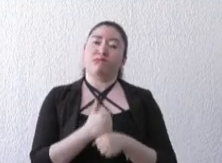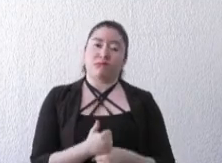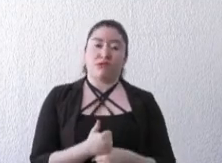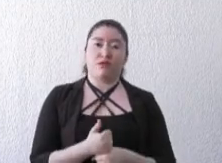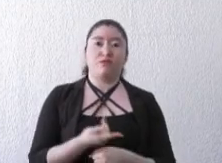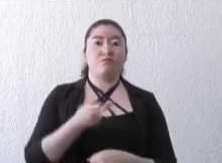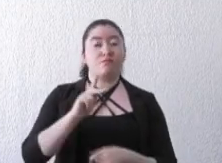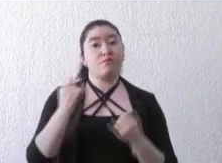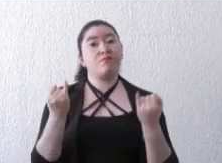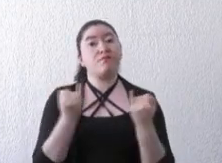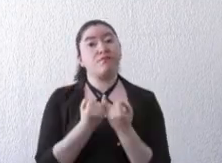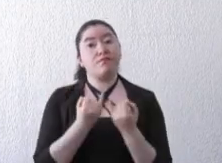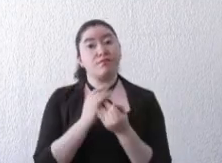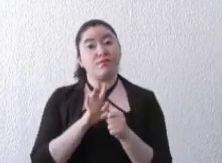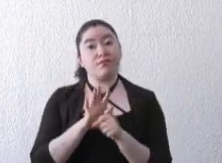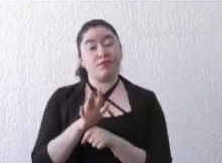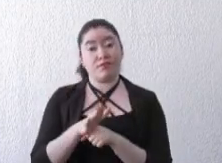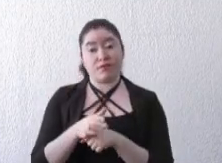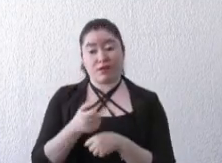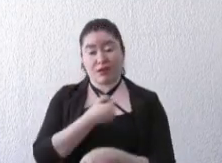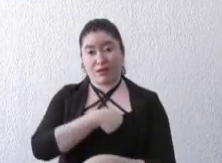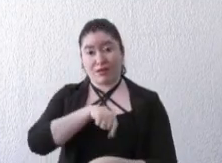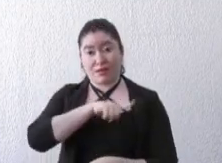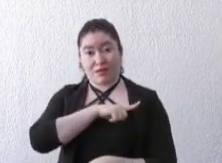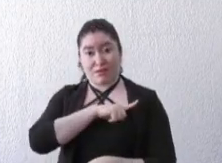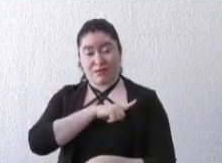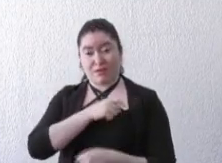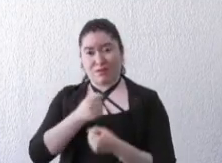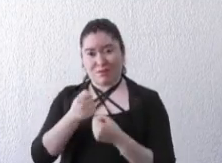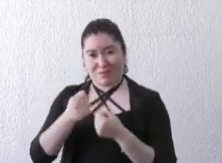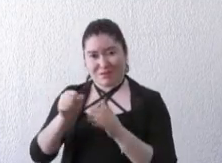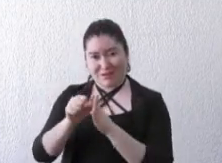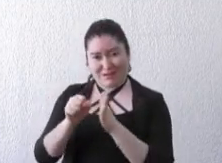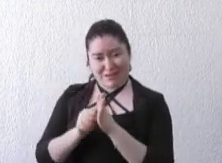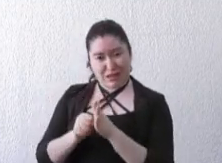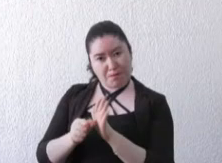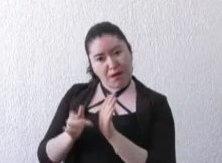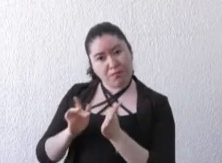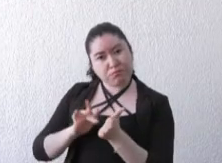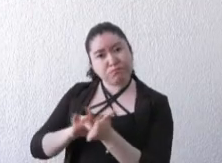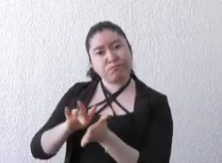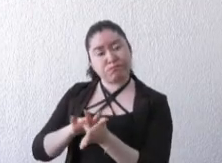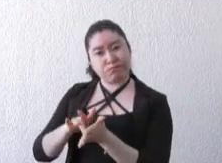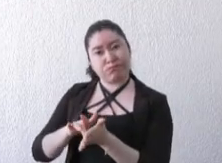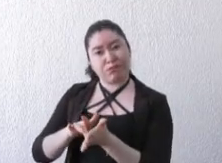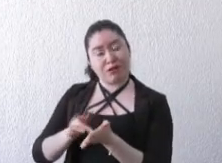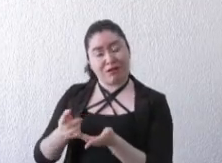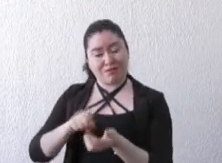el fortalecimiento del sistema de salud de la ciudad, que dentro de todas las